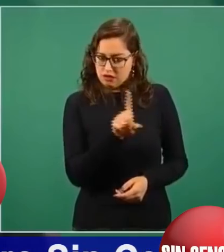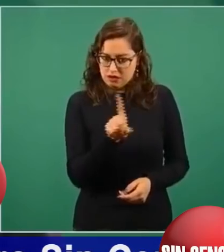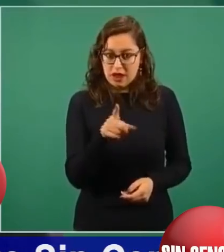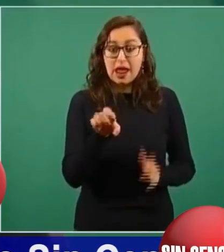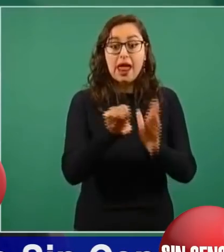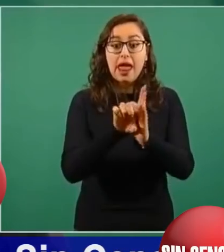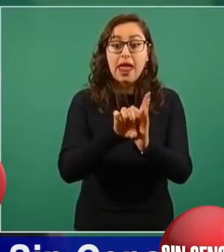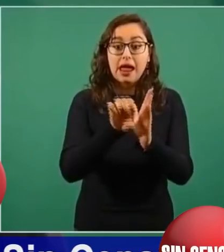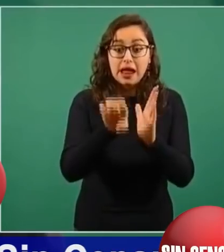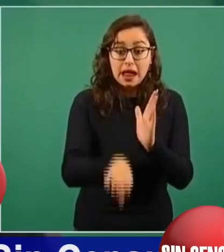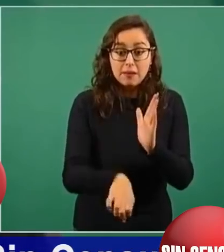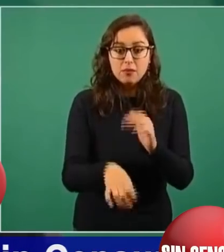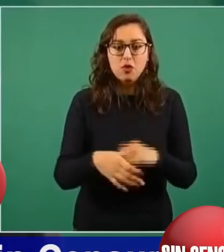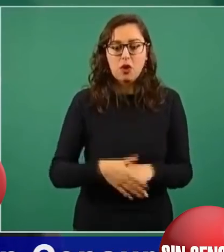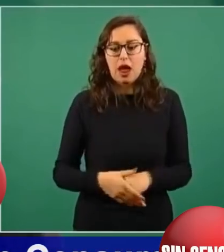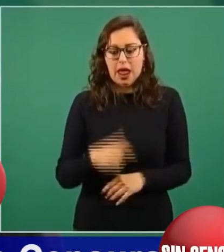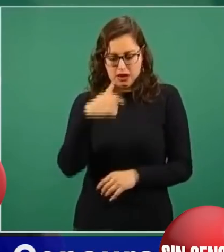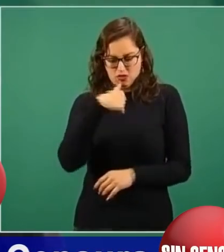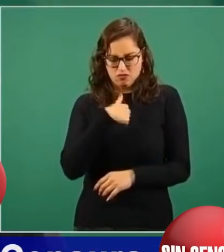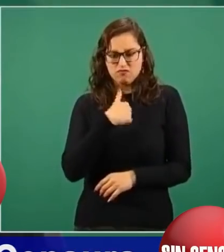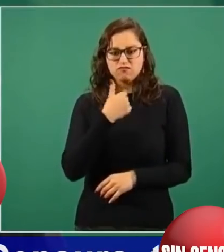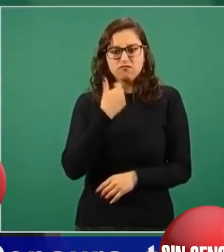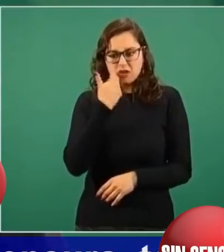sin pruebas o al tanteo.